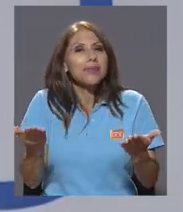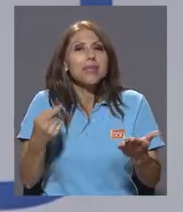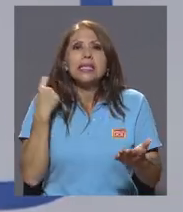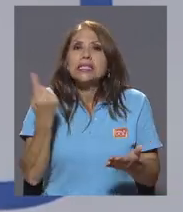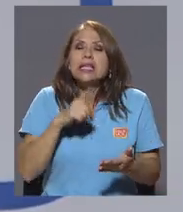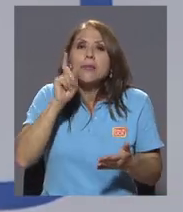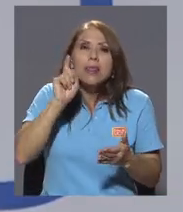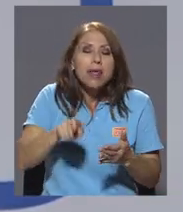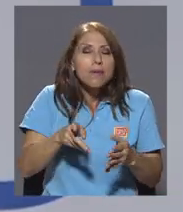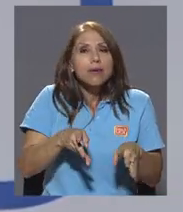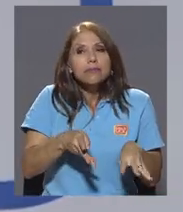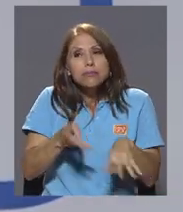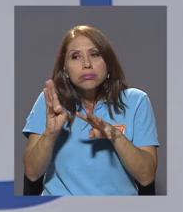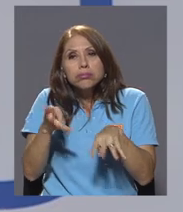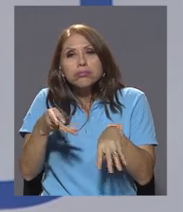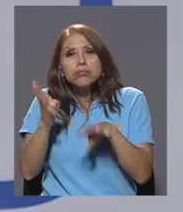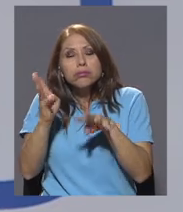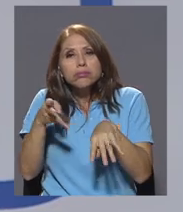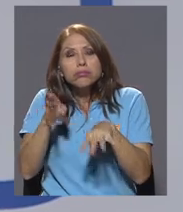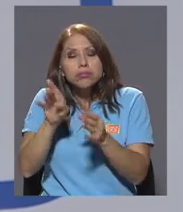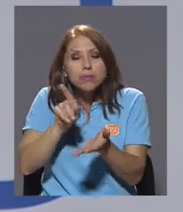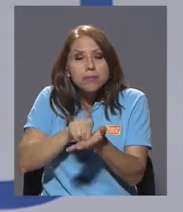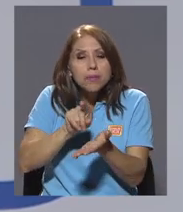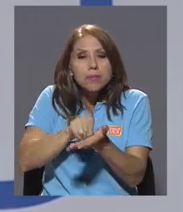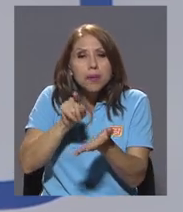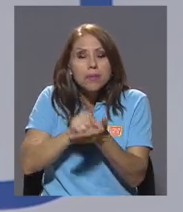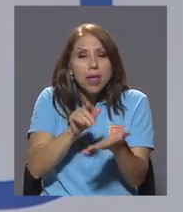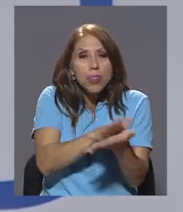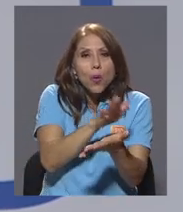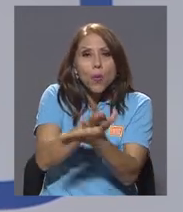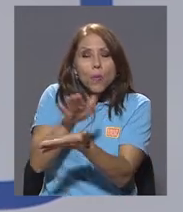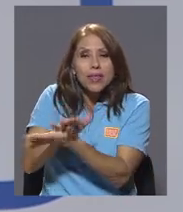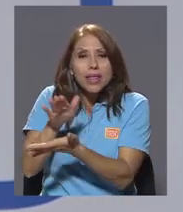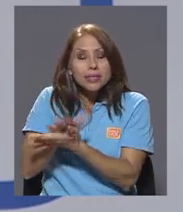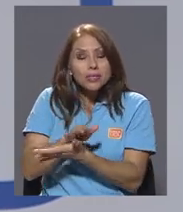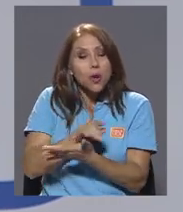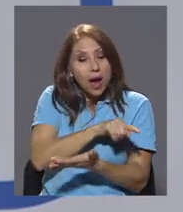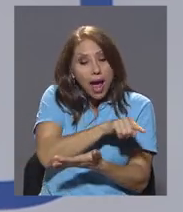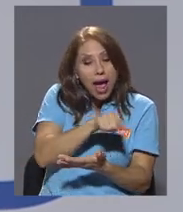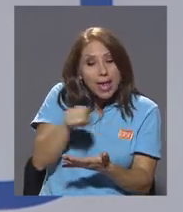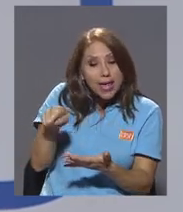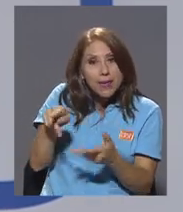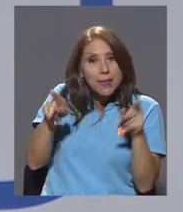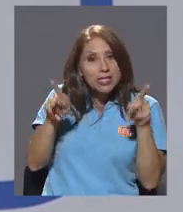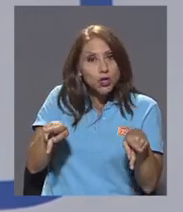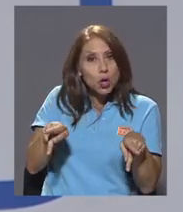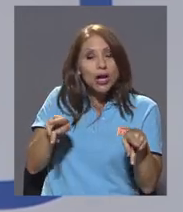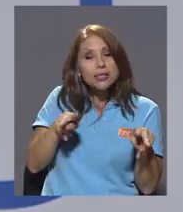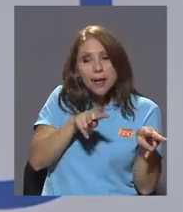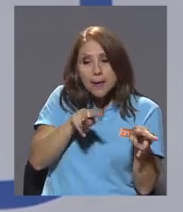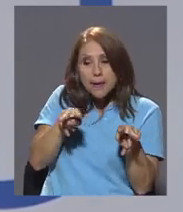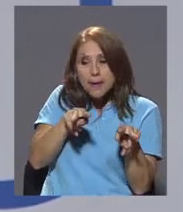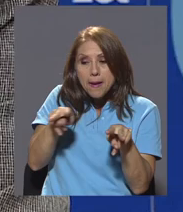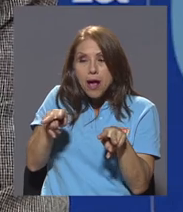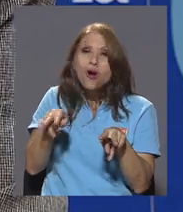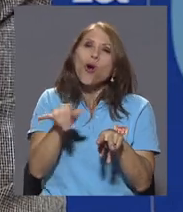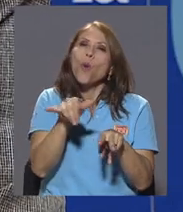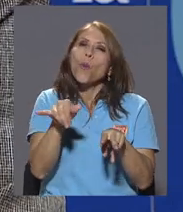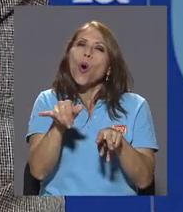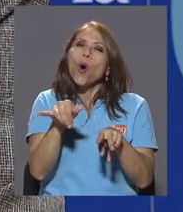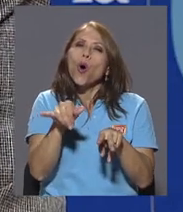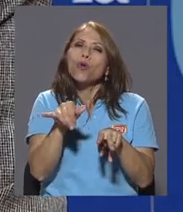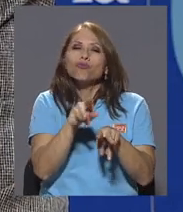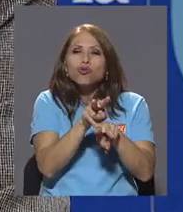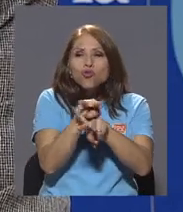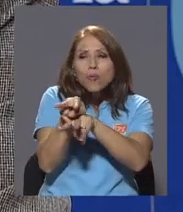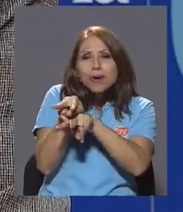documentación que le permita a la ciudadanía poder llevar un rol éste como supervisor del quehacer de las instituciones públicas por ejemplo lo que